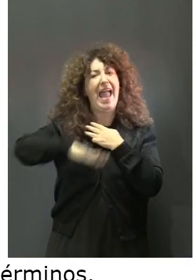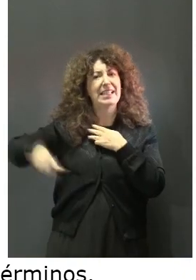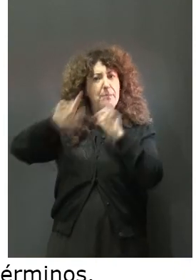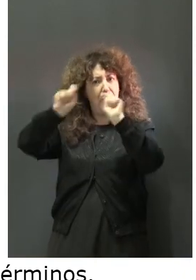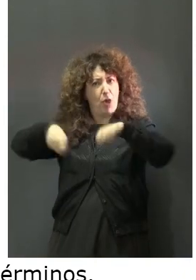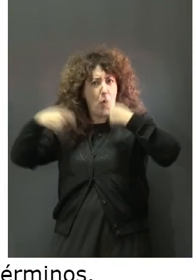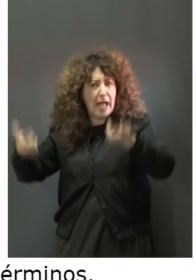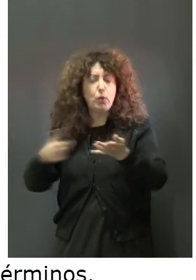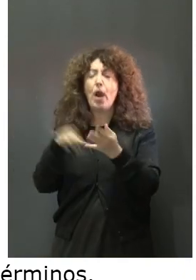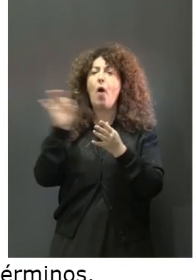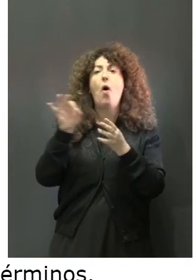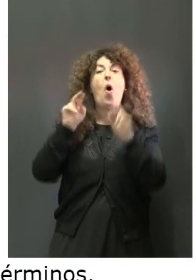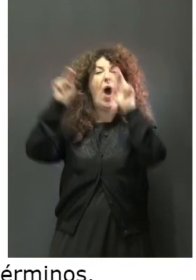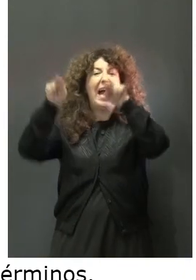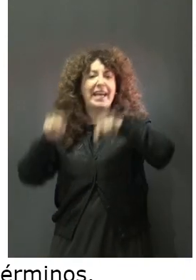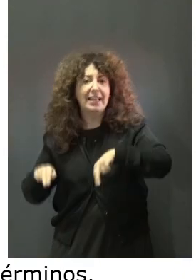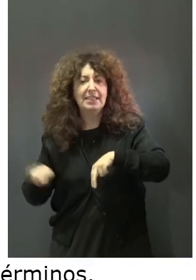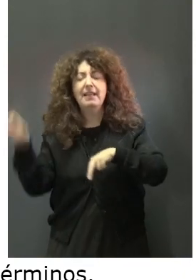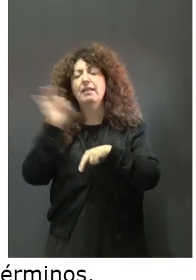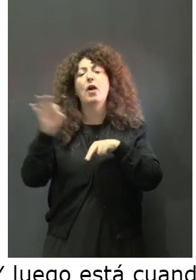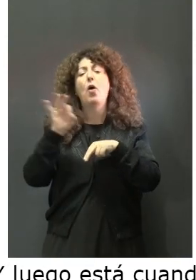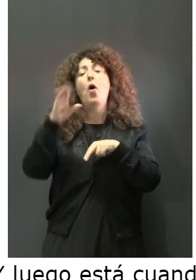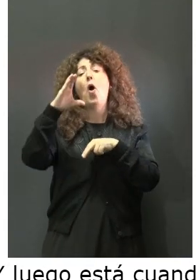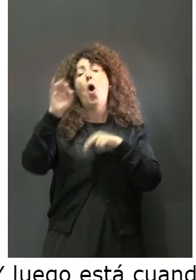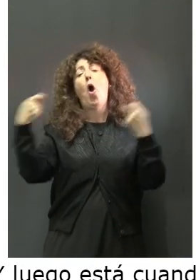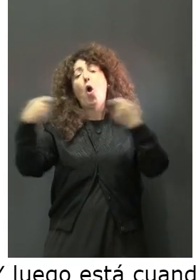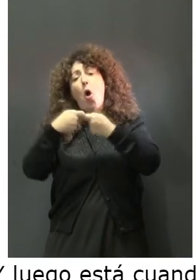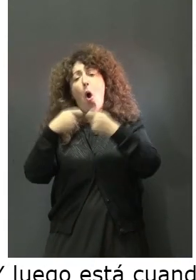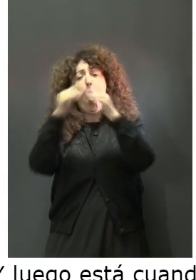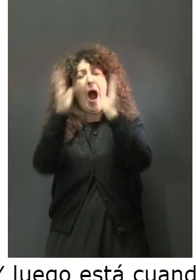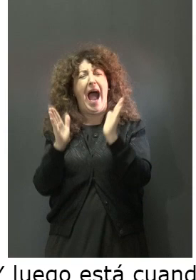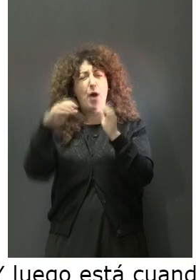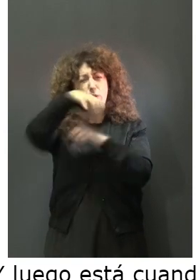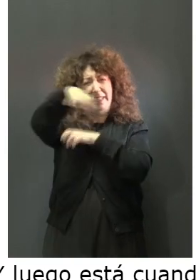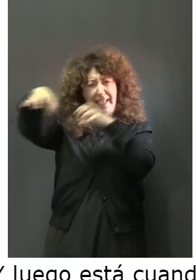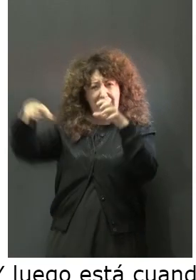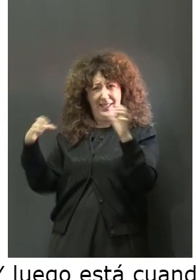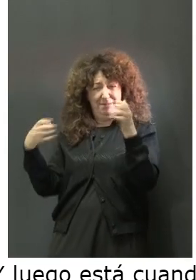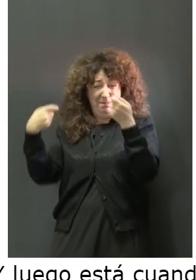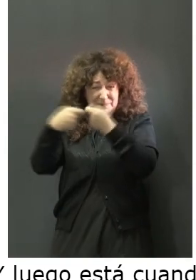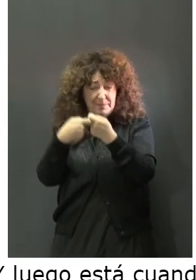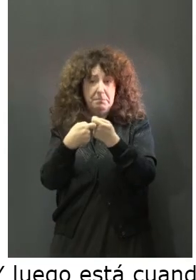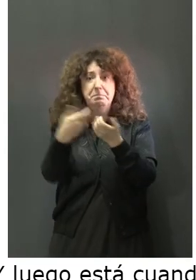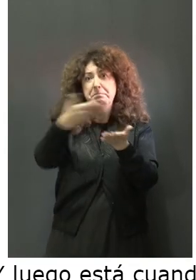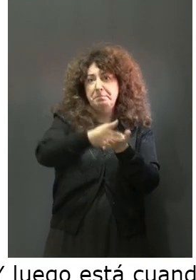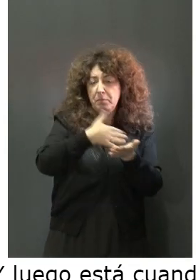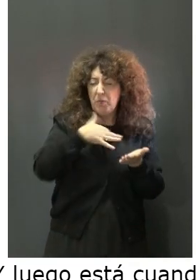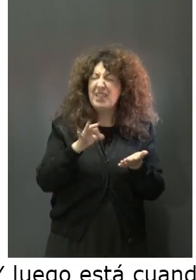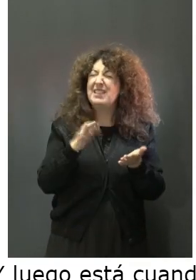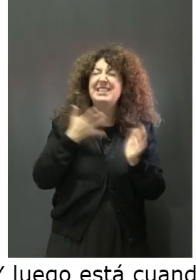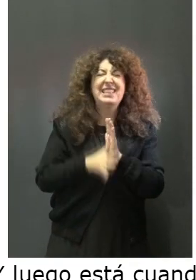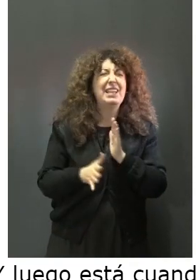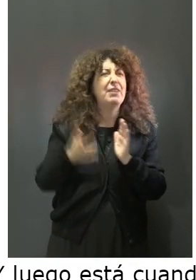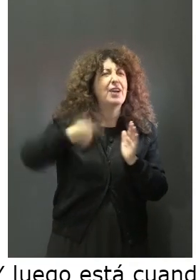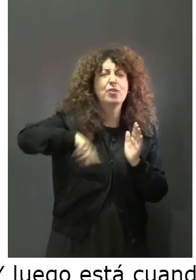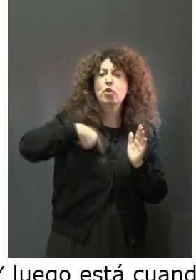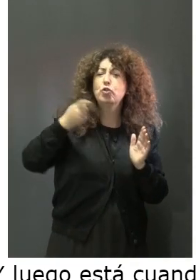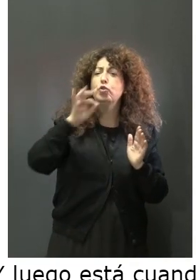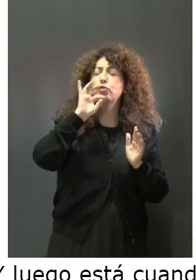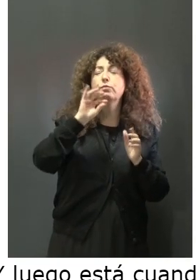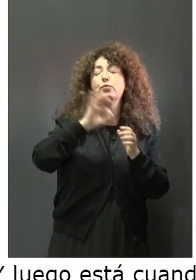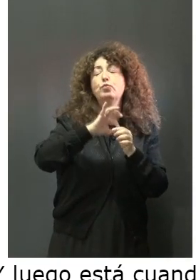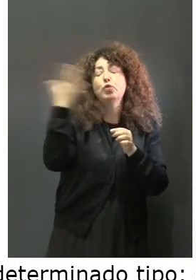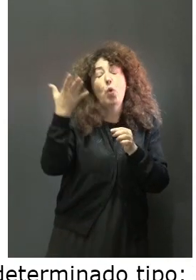un proyecto de una residencia o un cohousing. Es decir, que tenemos la suerte de tratar con muchos profesionales que nos están continuamente